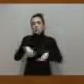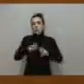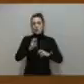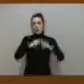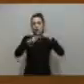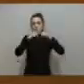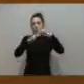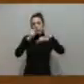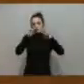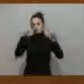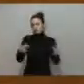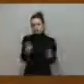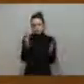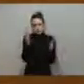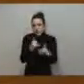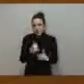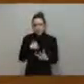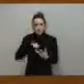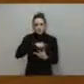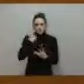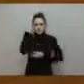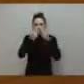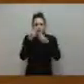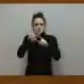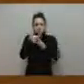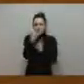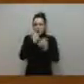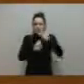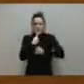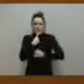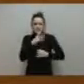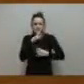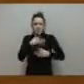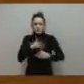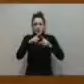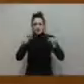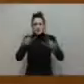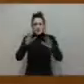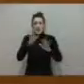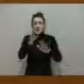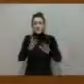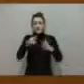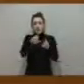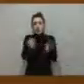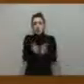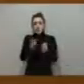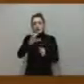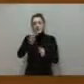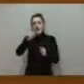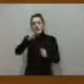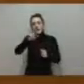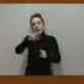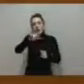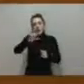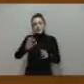económicamente la situación en la que está Asturias y, sobre todo, en el Consejo de Cabrales, que ya tienen la Casa